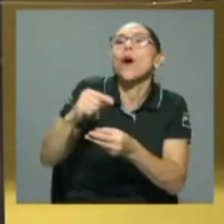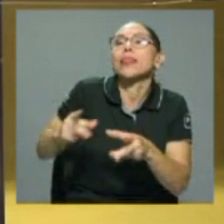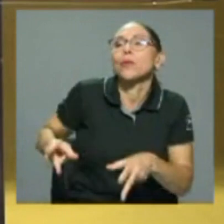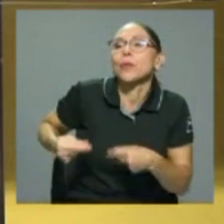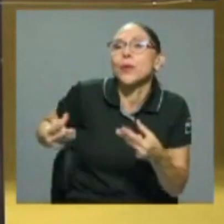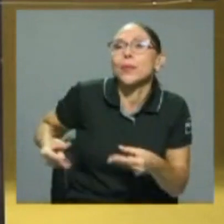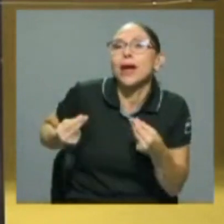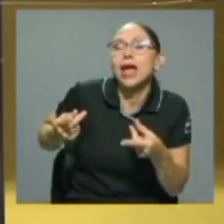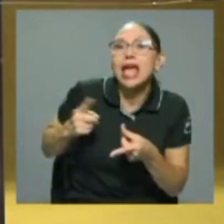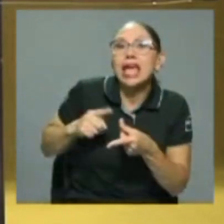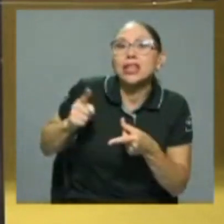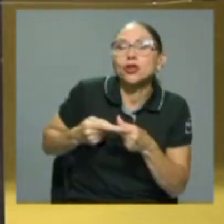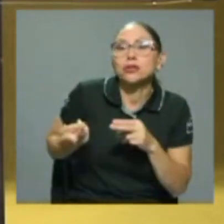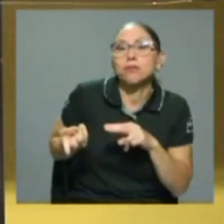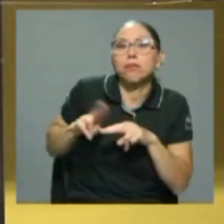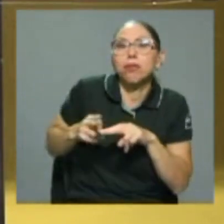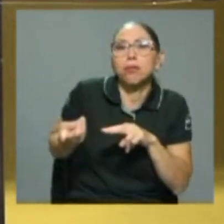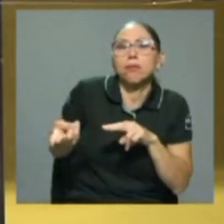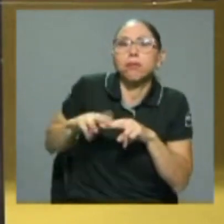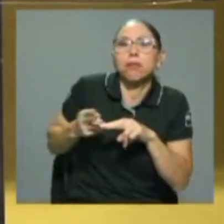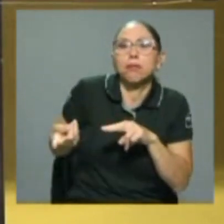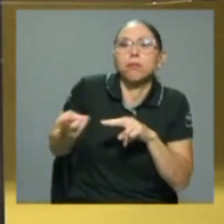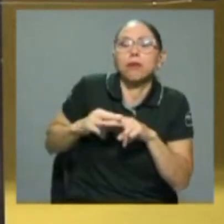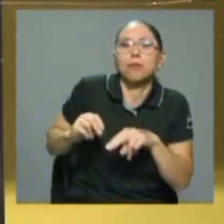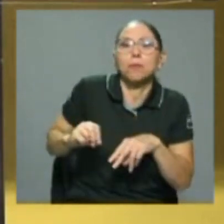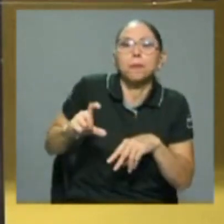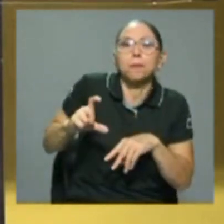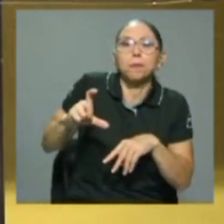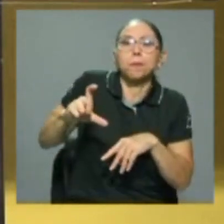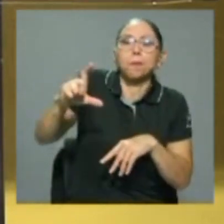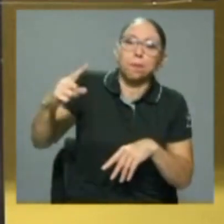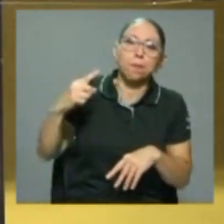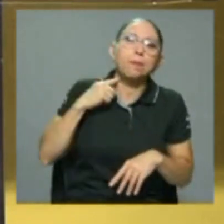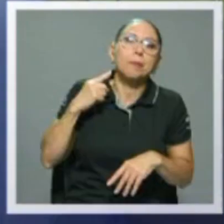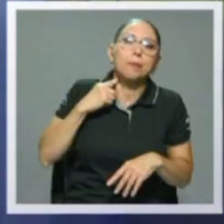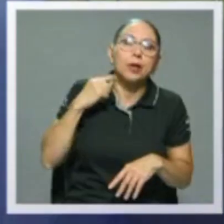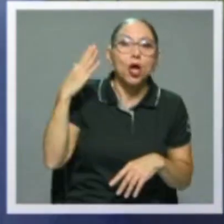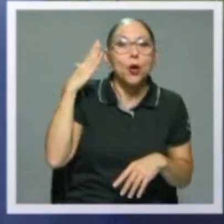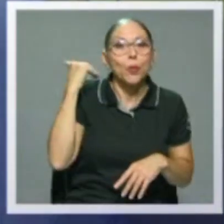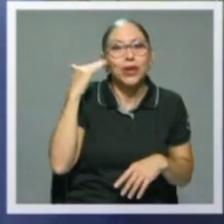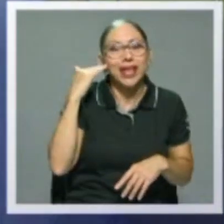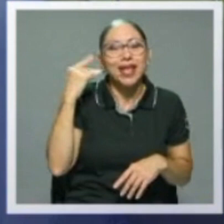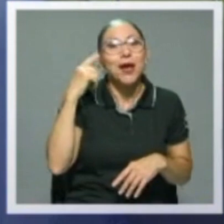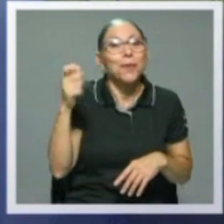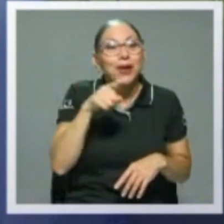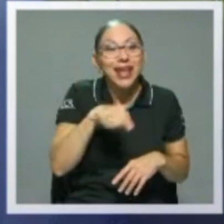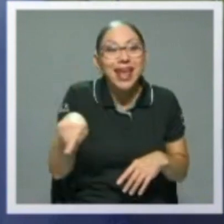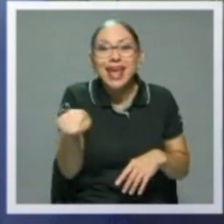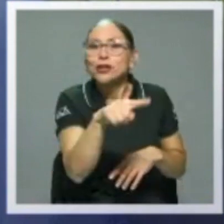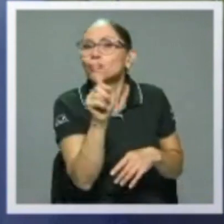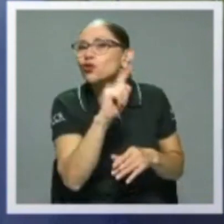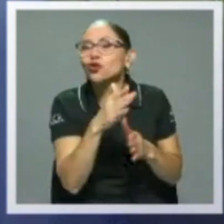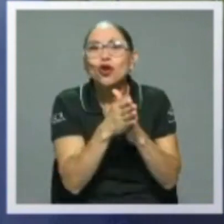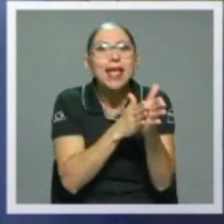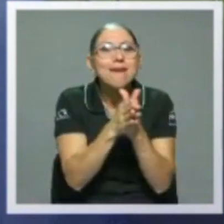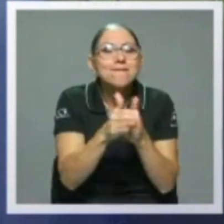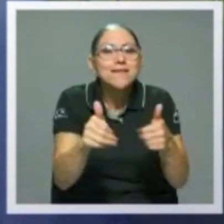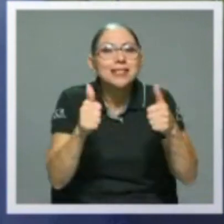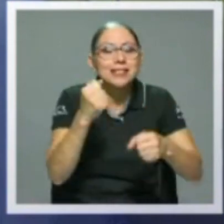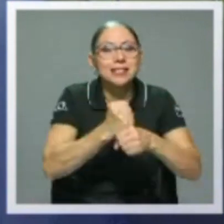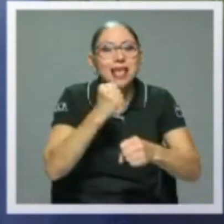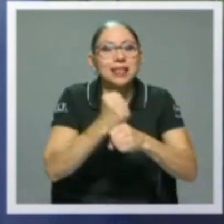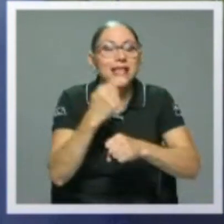van inflando por varias razones. Una, porque efectivamente tienden a ser ineficientes, porque no se van a preocupar